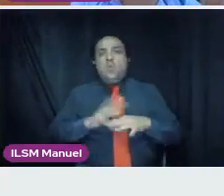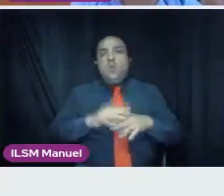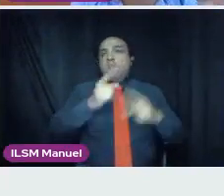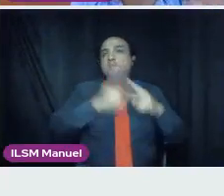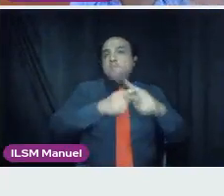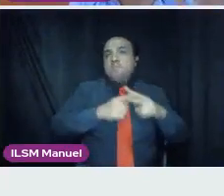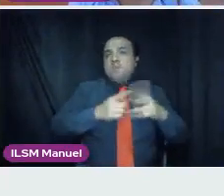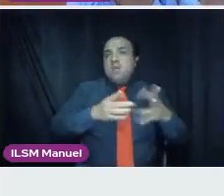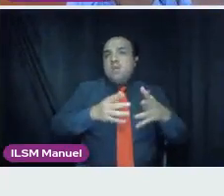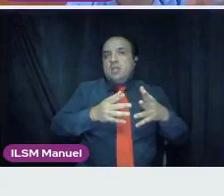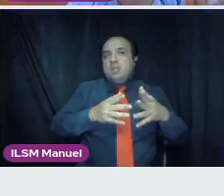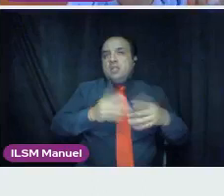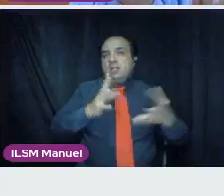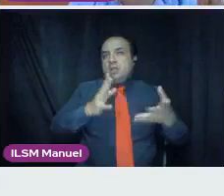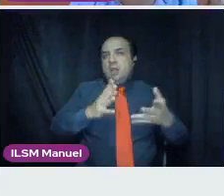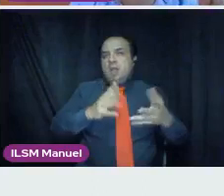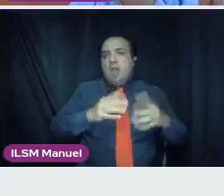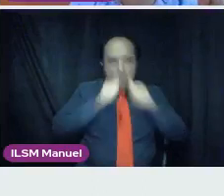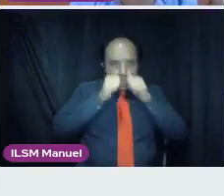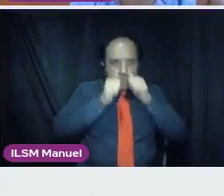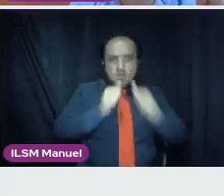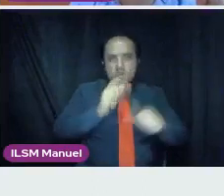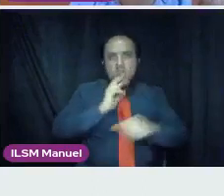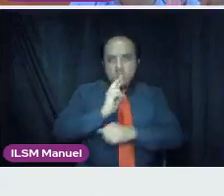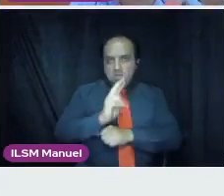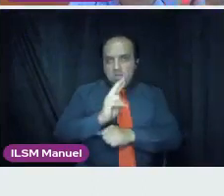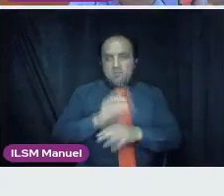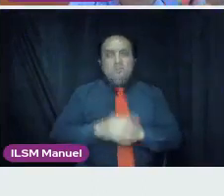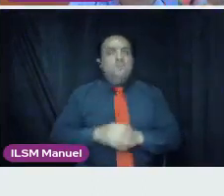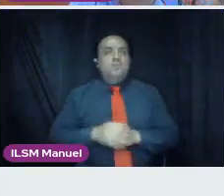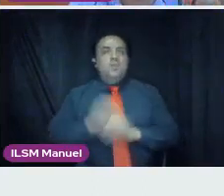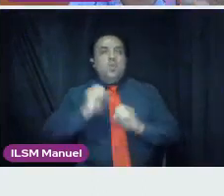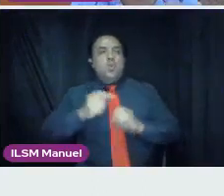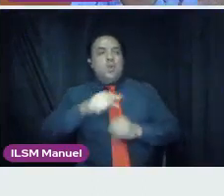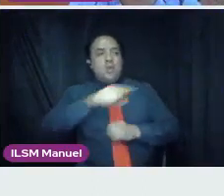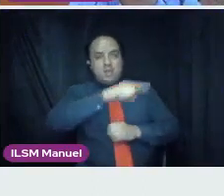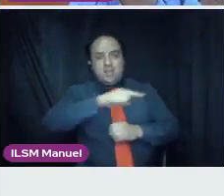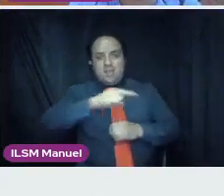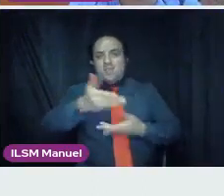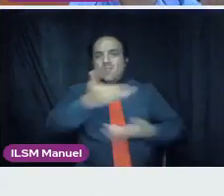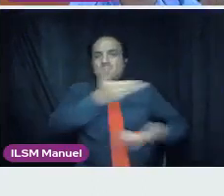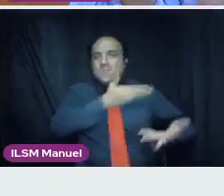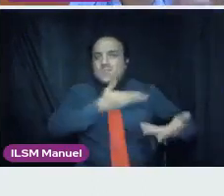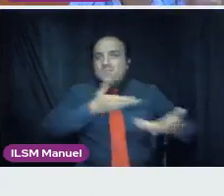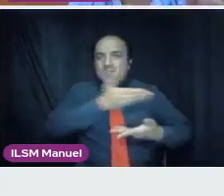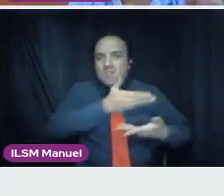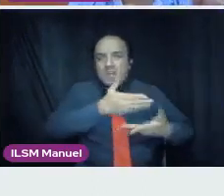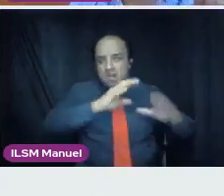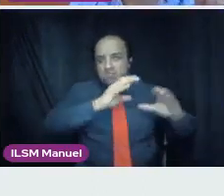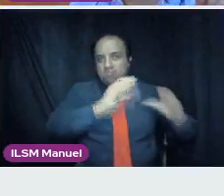matemáticas, para que empiecen a relacionarse entre ellos, generar vínculos,